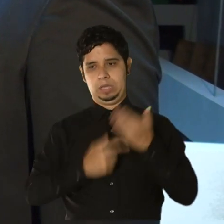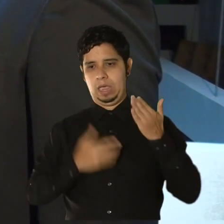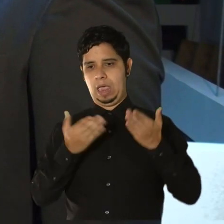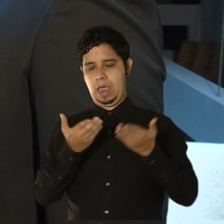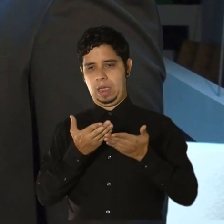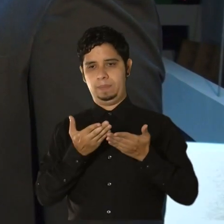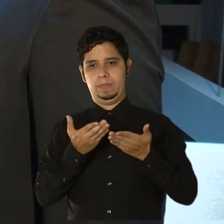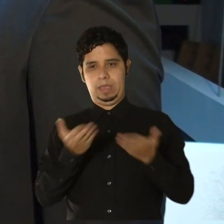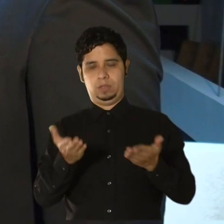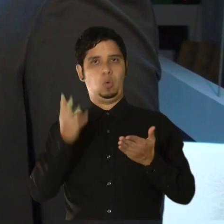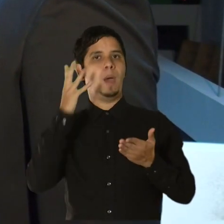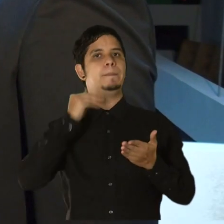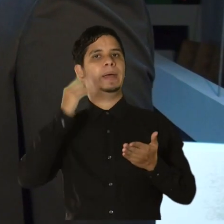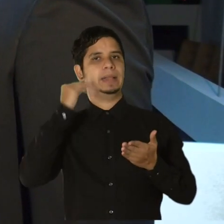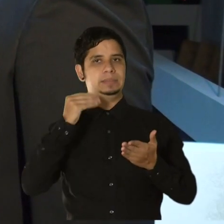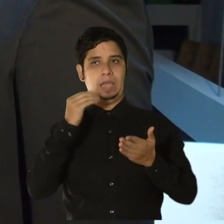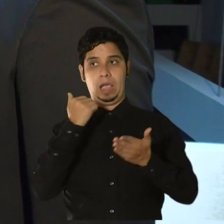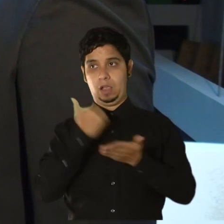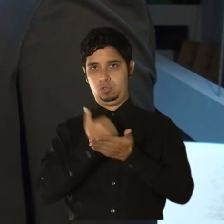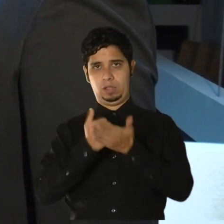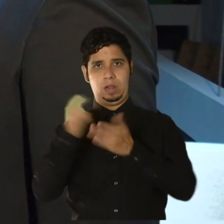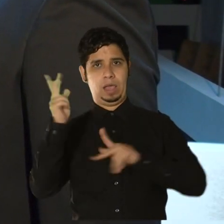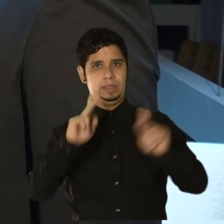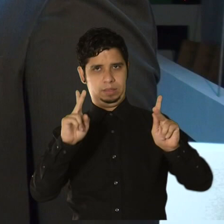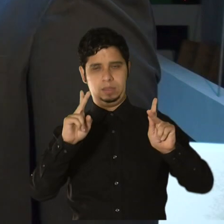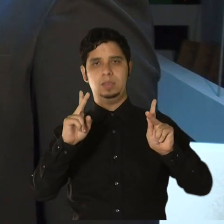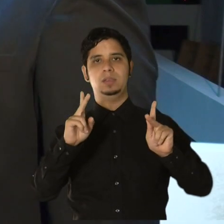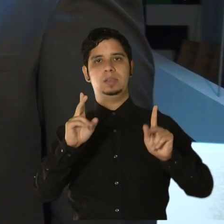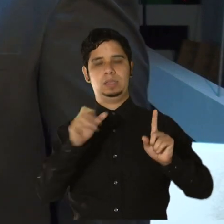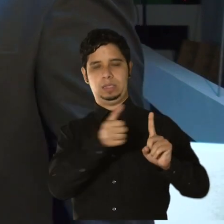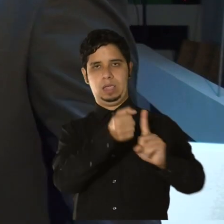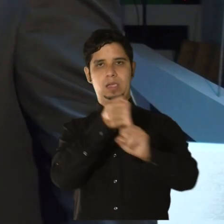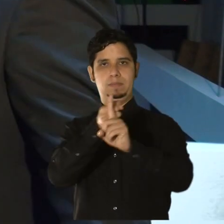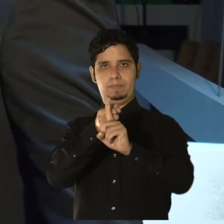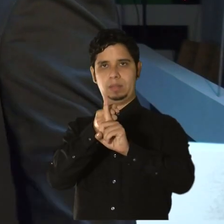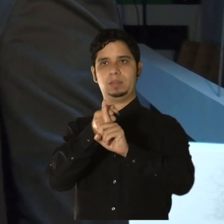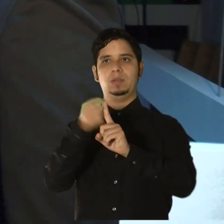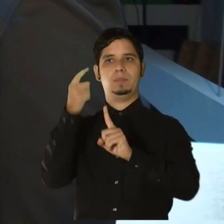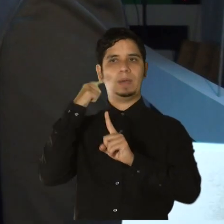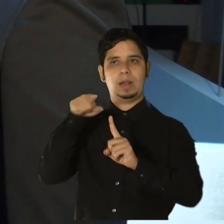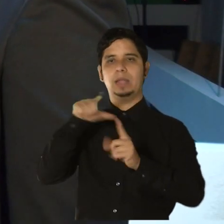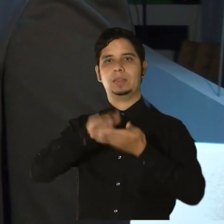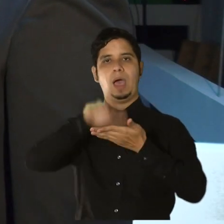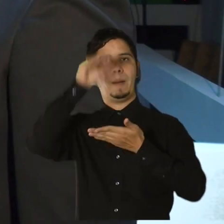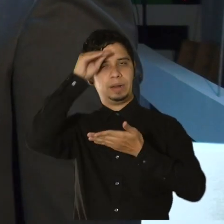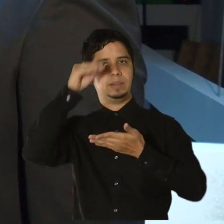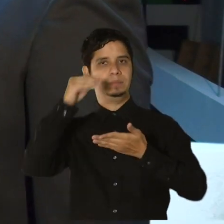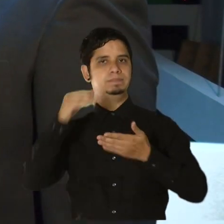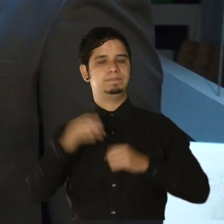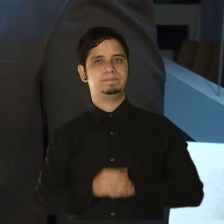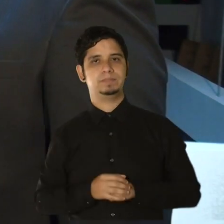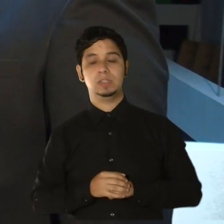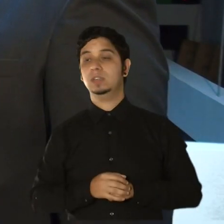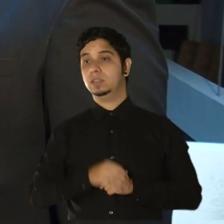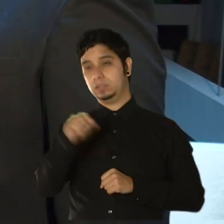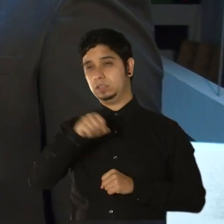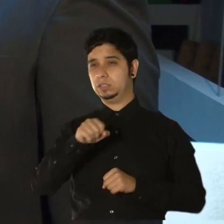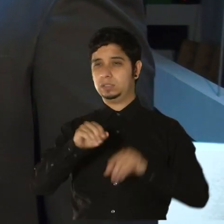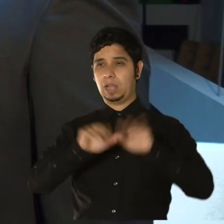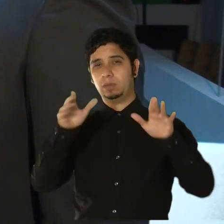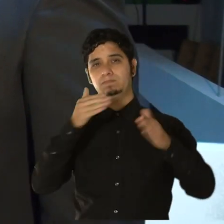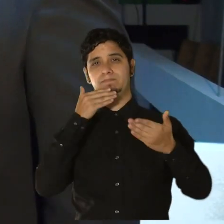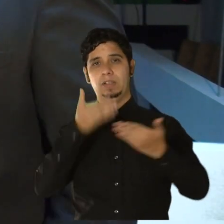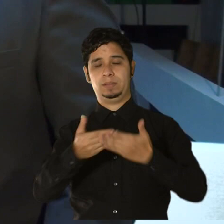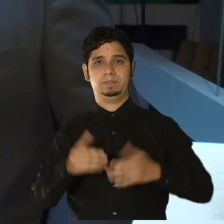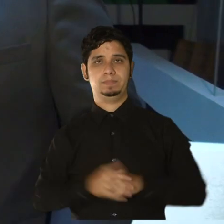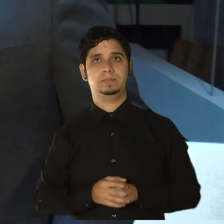sirva como herramienta, ¿no? De impacto y de beneficio para la comunidad, que es lo que queremos a través de este programa, ¿te parece? Claro que sí. Muchísimas gracias.